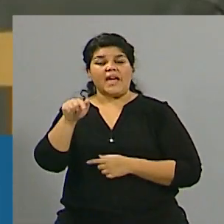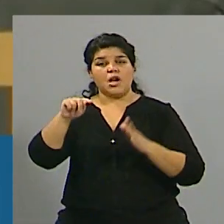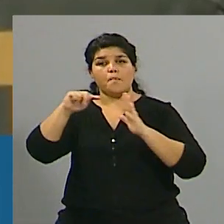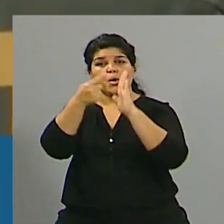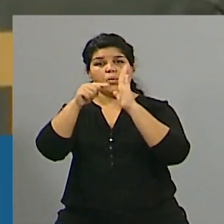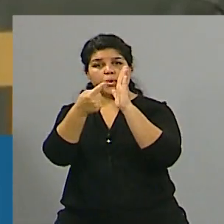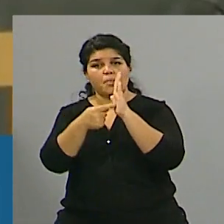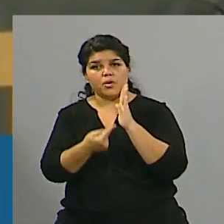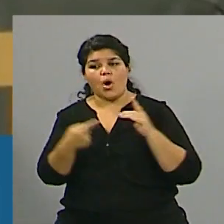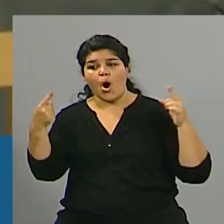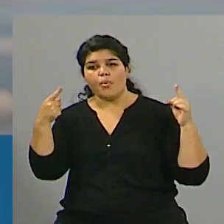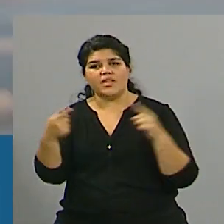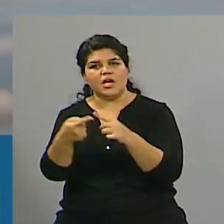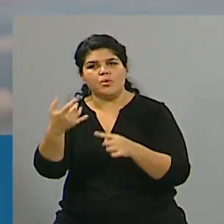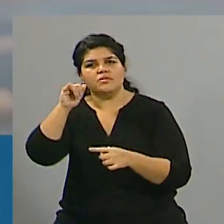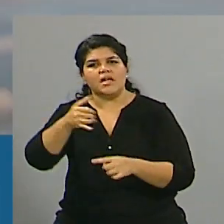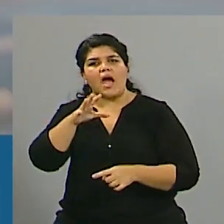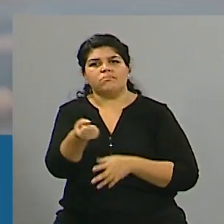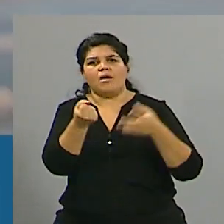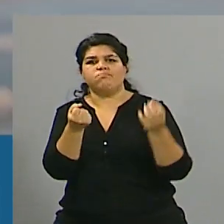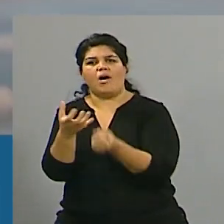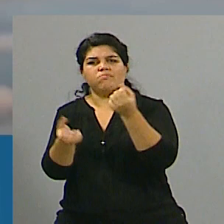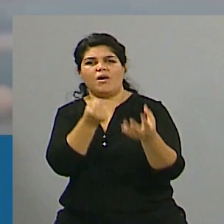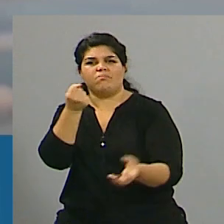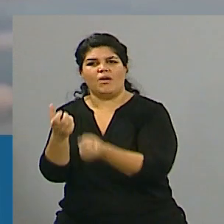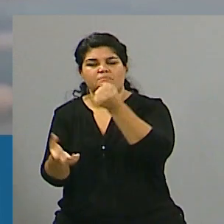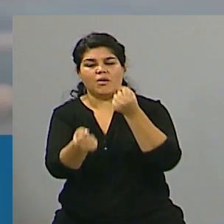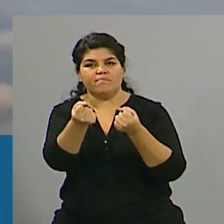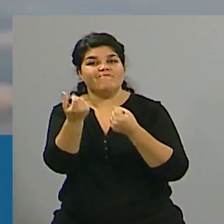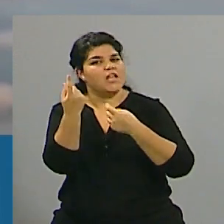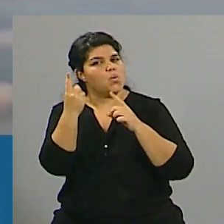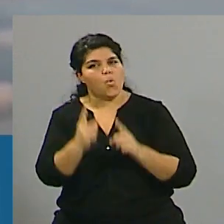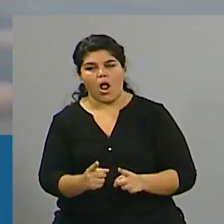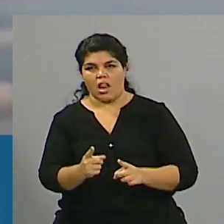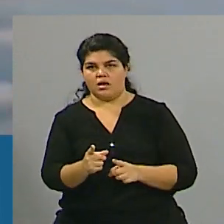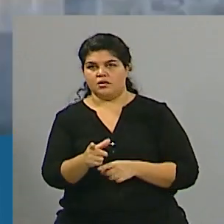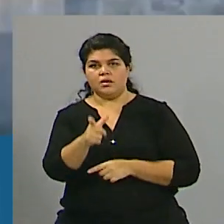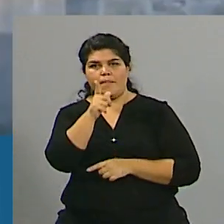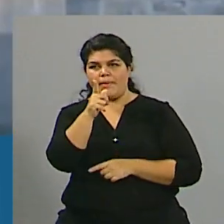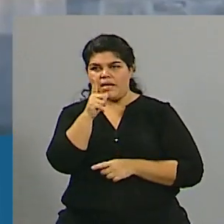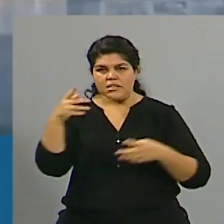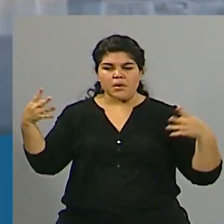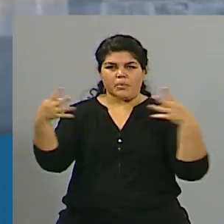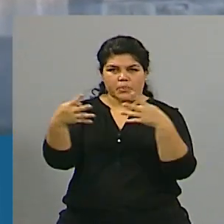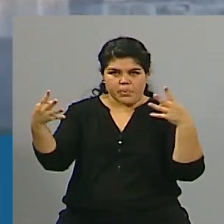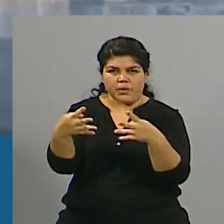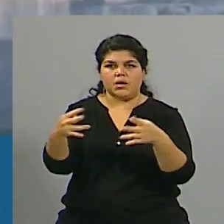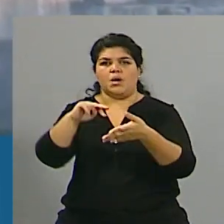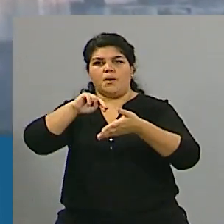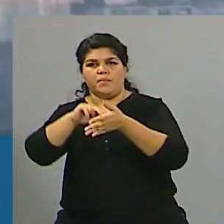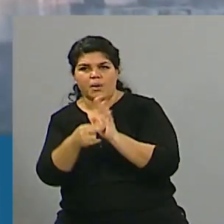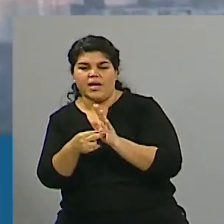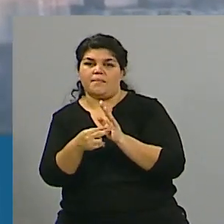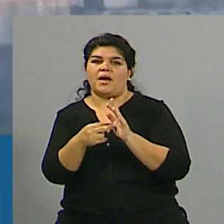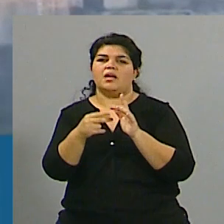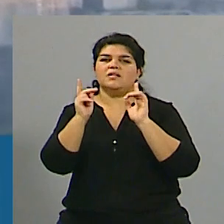creo que si hubiese sido por él esperaba muchísimo más a nivel armamentístico, a nivel bélico y a nivel político en relación a